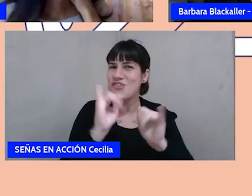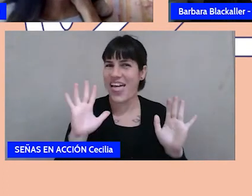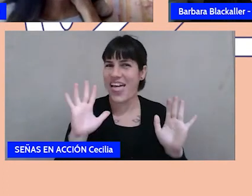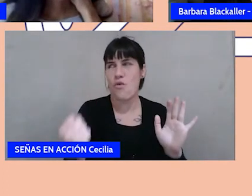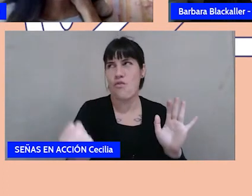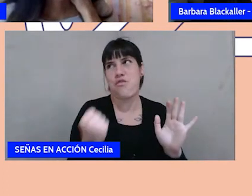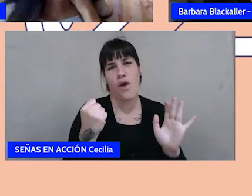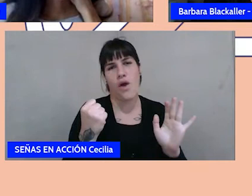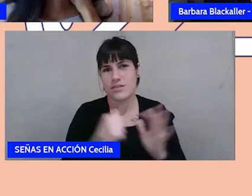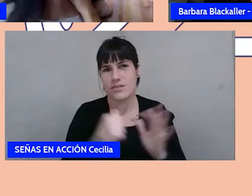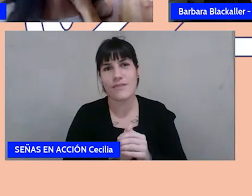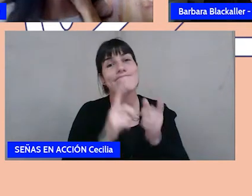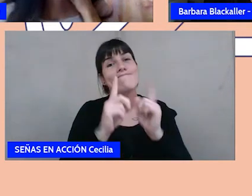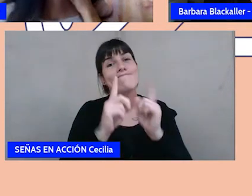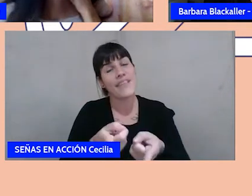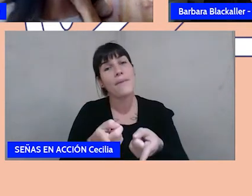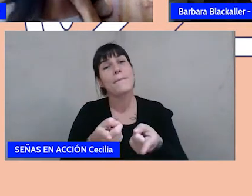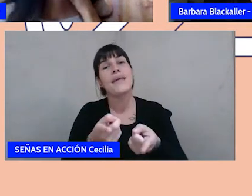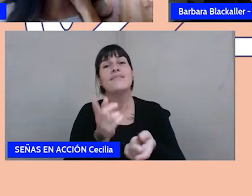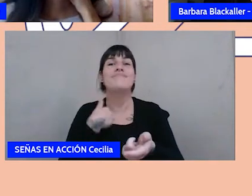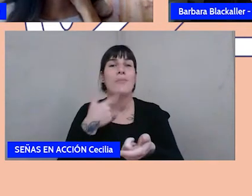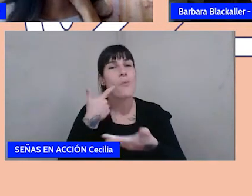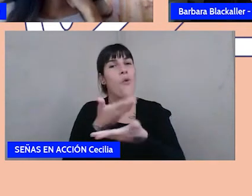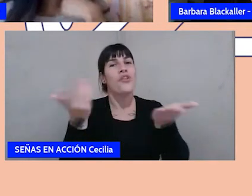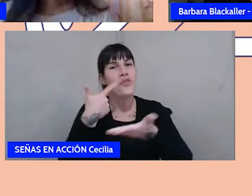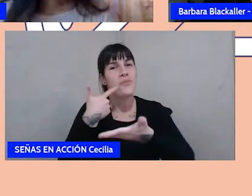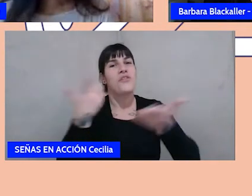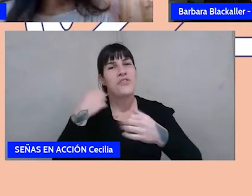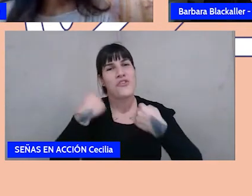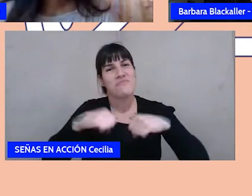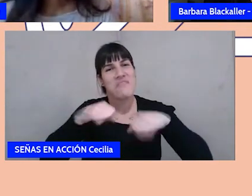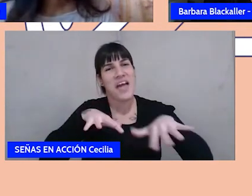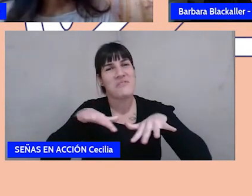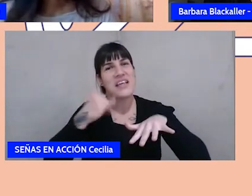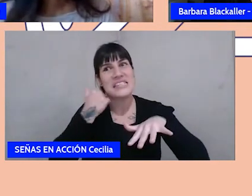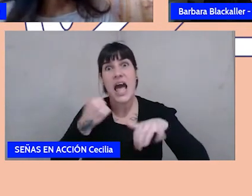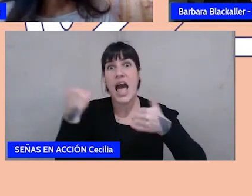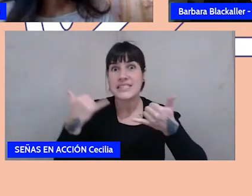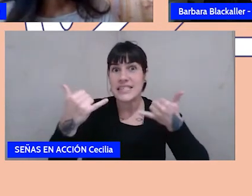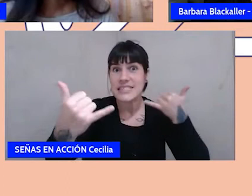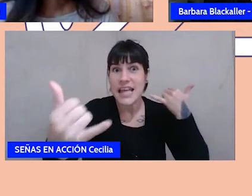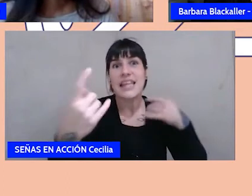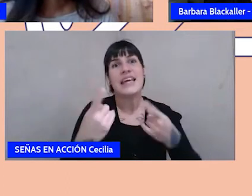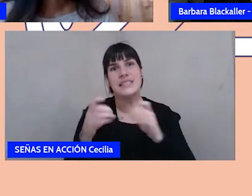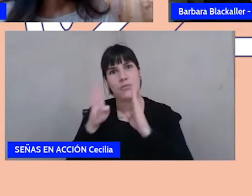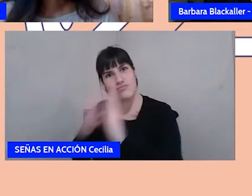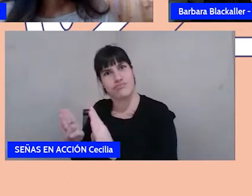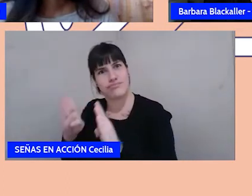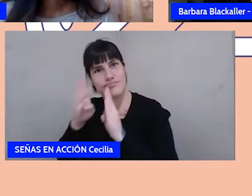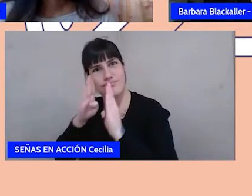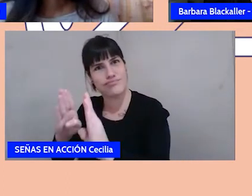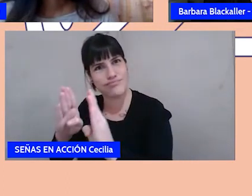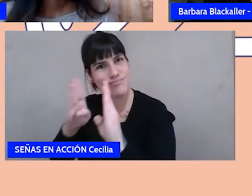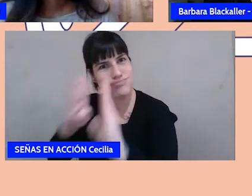Y bueno, también estamos destacando las iniciativas que ya se están haciendo y a las que vale prestarles atención. Hay secciones especiales acerca